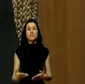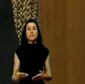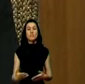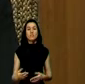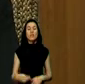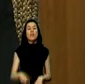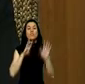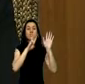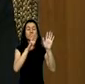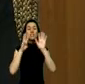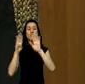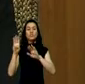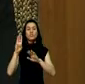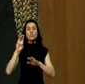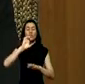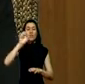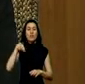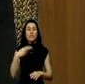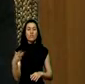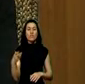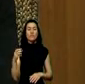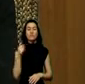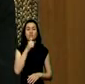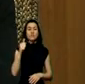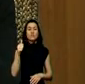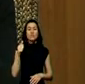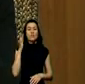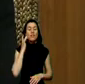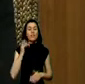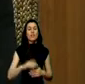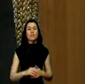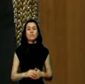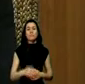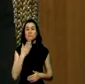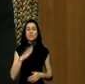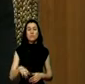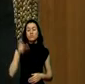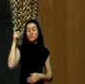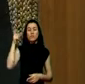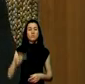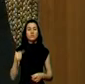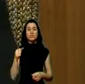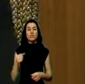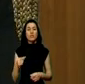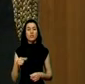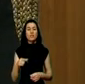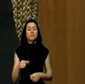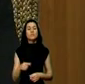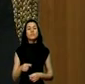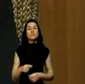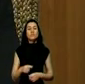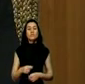88 euros, lo que puede ser el coste de una persona que se dedique al mantenimiento